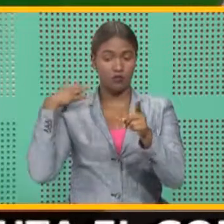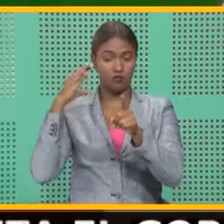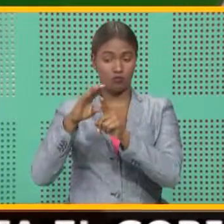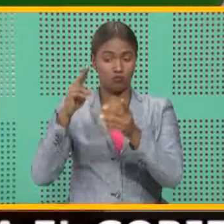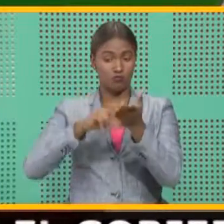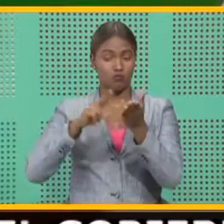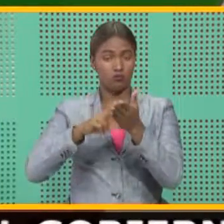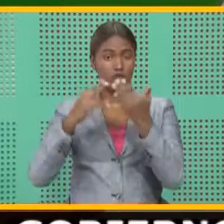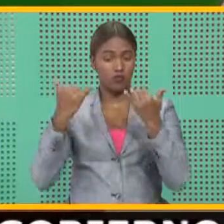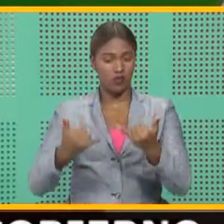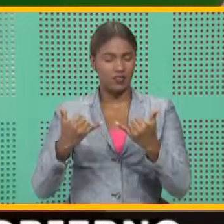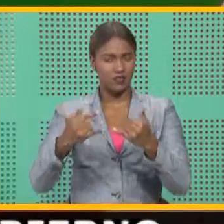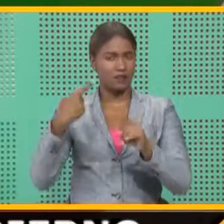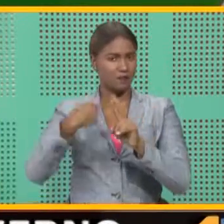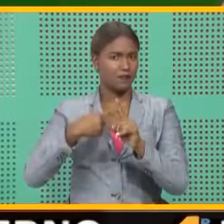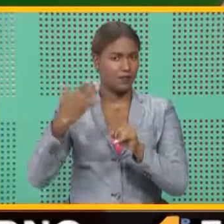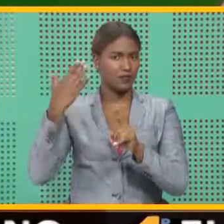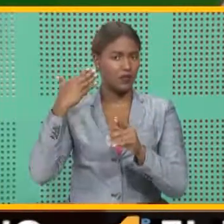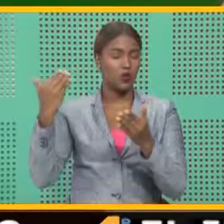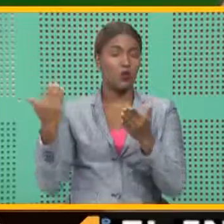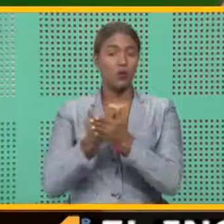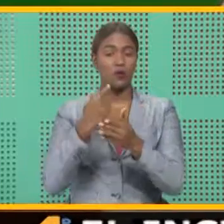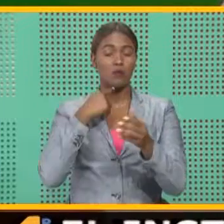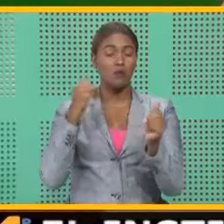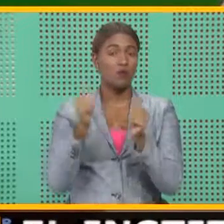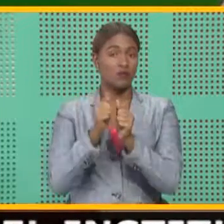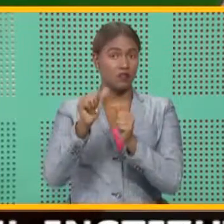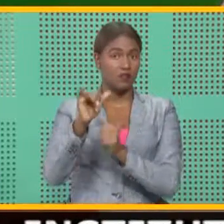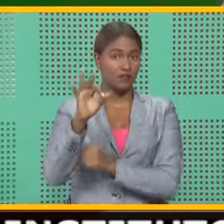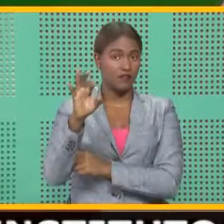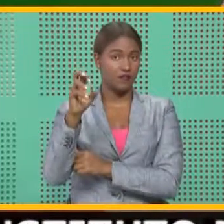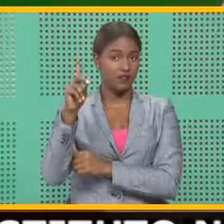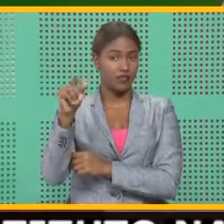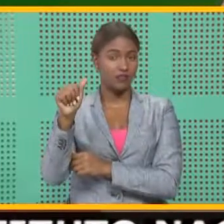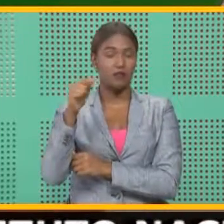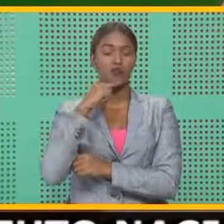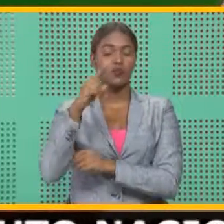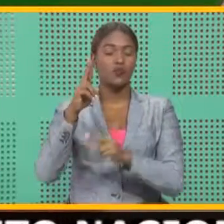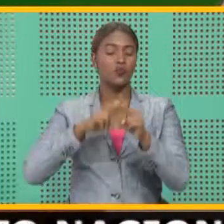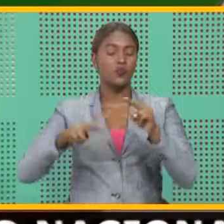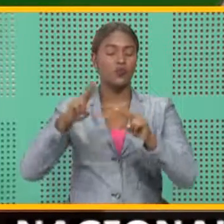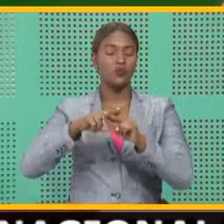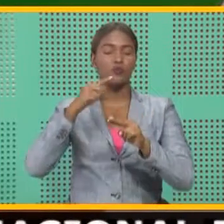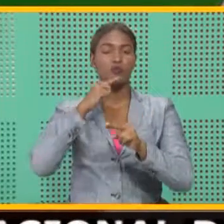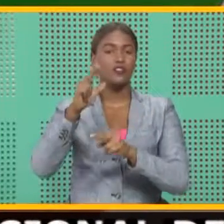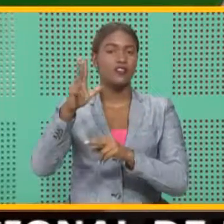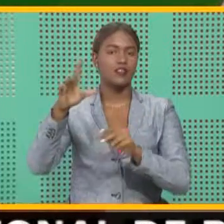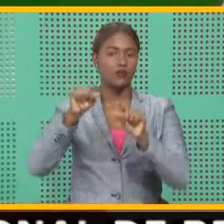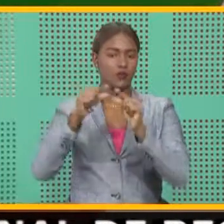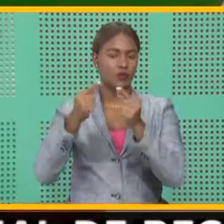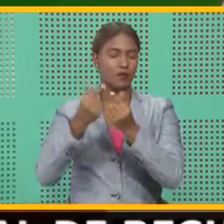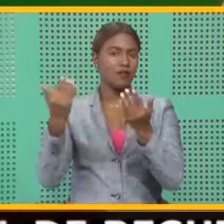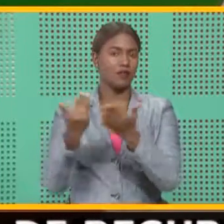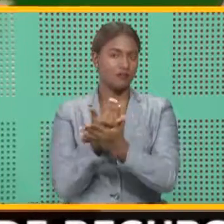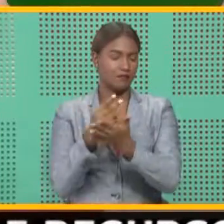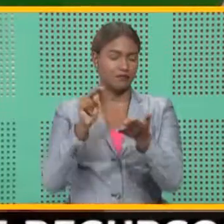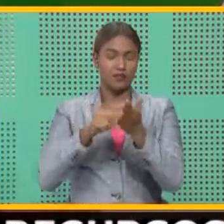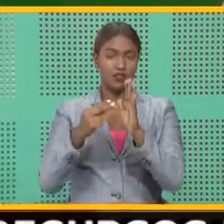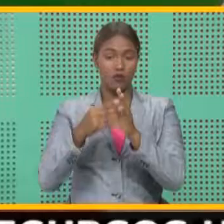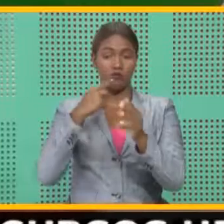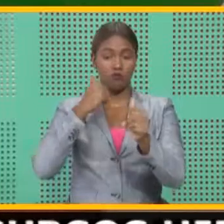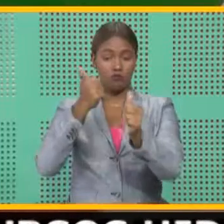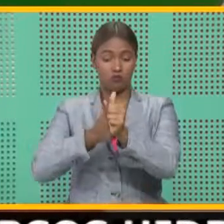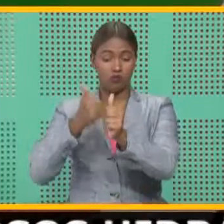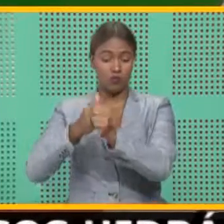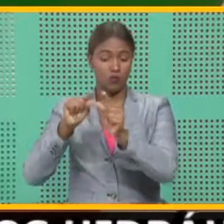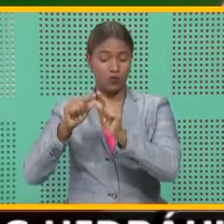ahora, el mes pasado, de nuevo con el FEDA, un aumento a 35 grupos nuevos, o sea, de los grupos